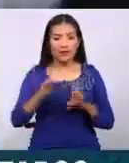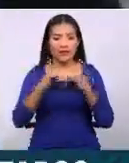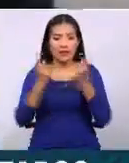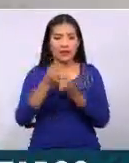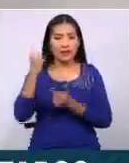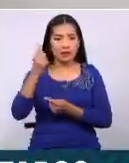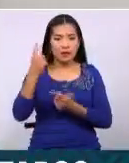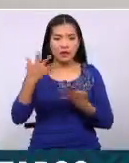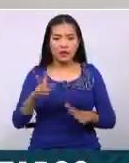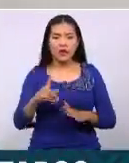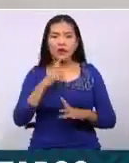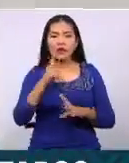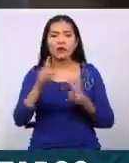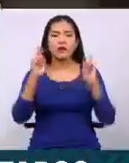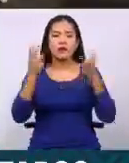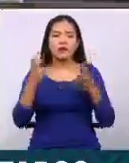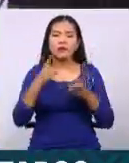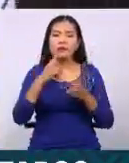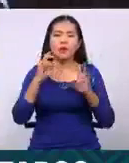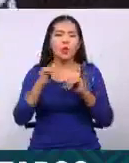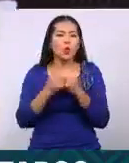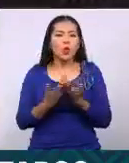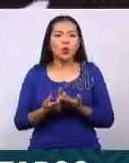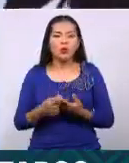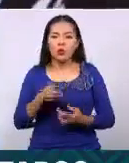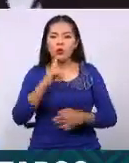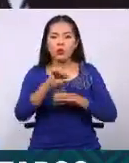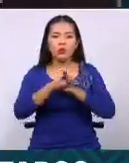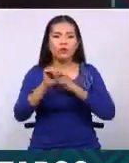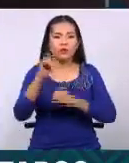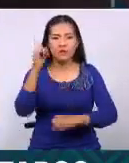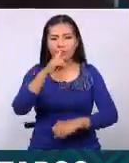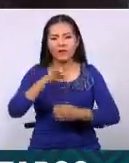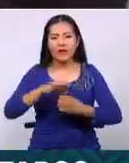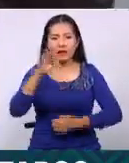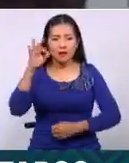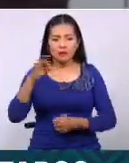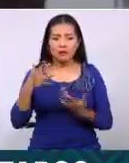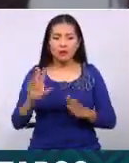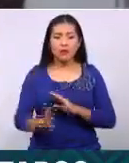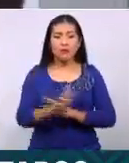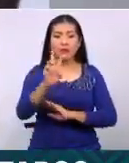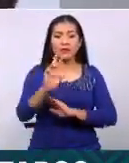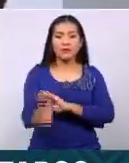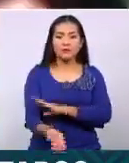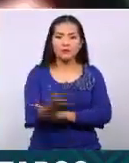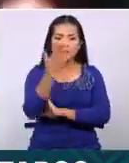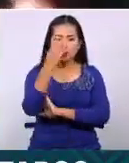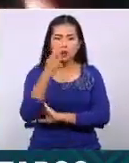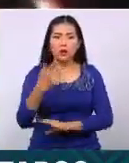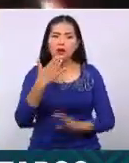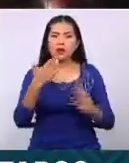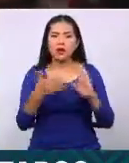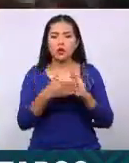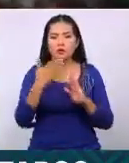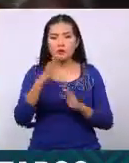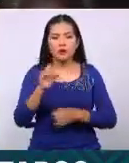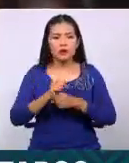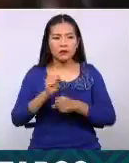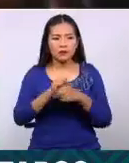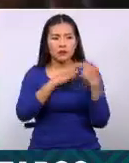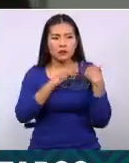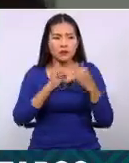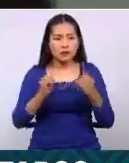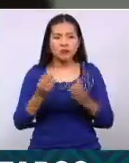la audiencia cautelar dentro del caso publicidad fantasma para este viernes en la mañana por los delitos de incumplimiento de deberes